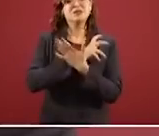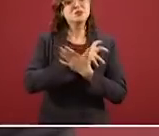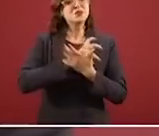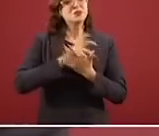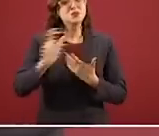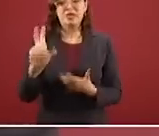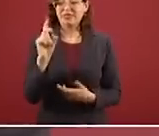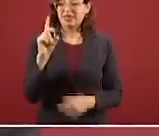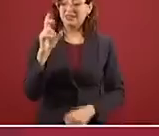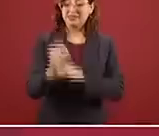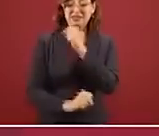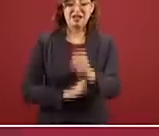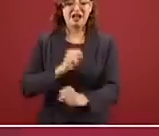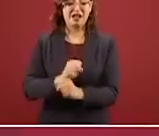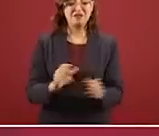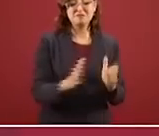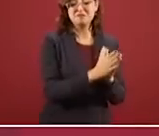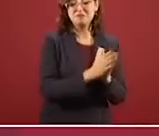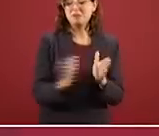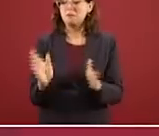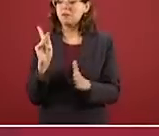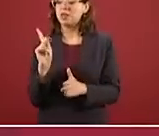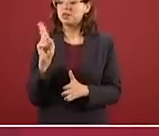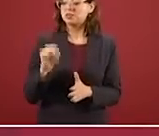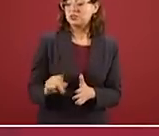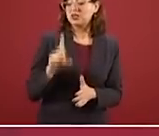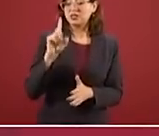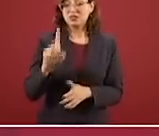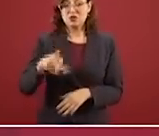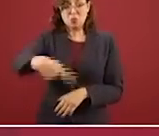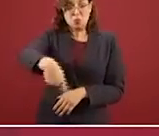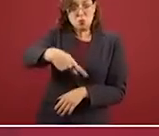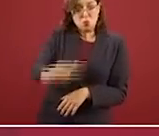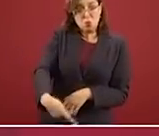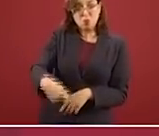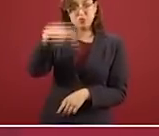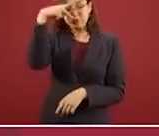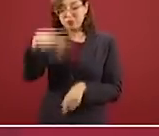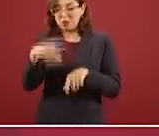no se elaboró un plan de desarrollo propio.